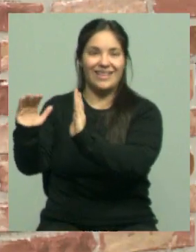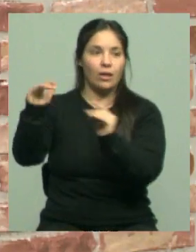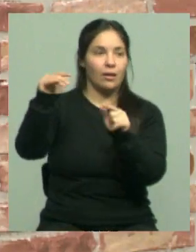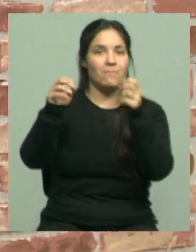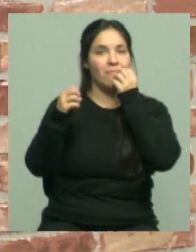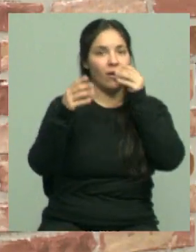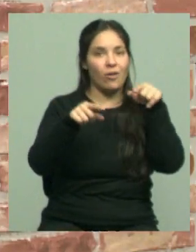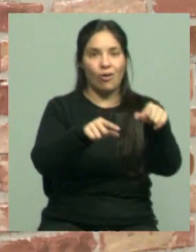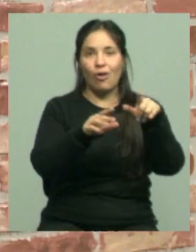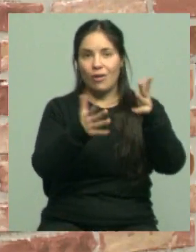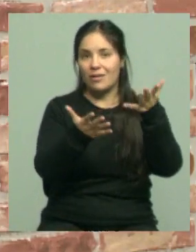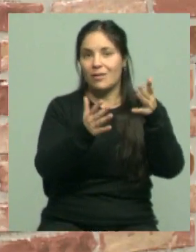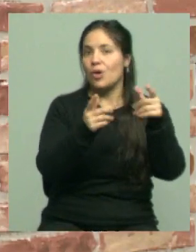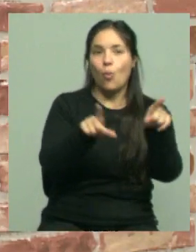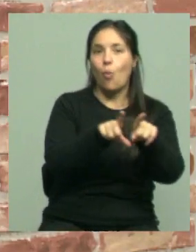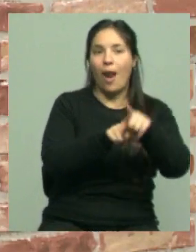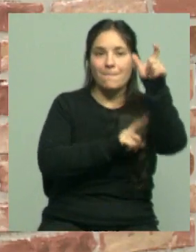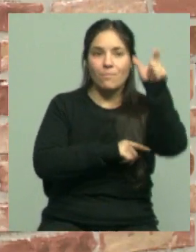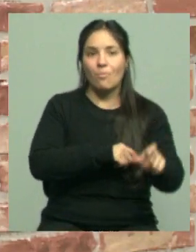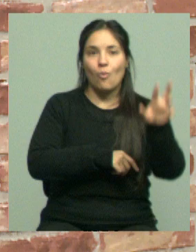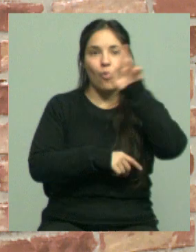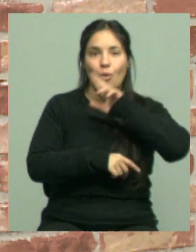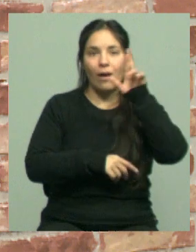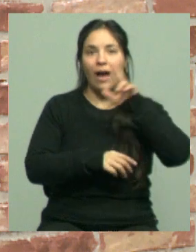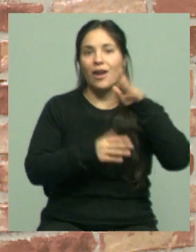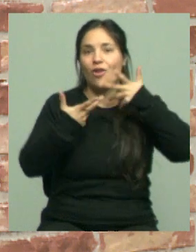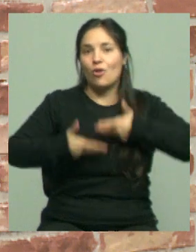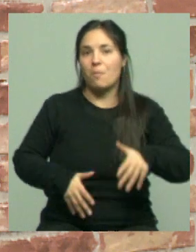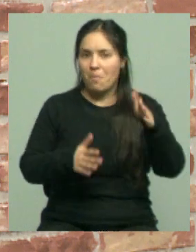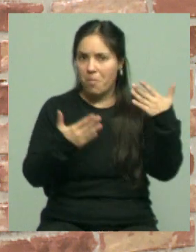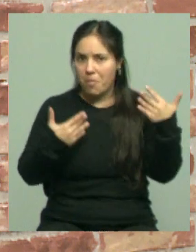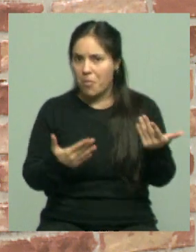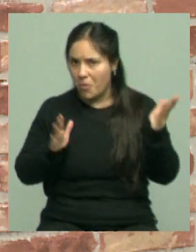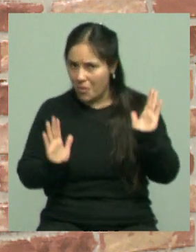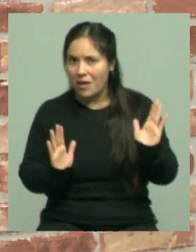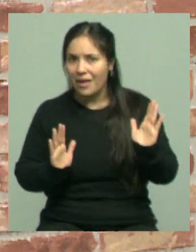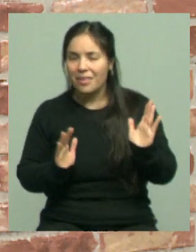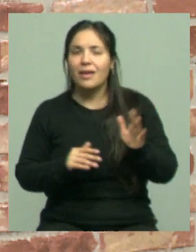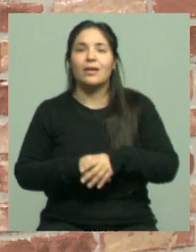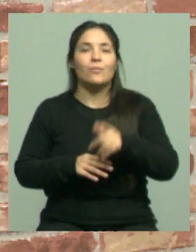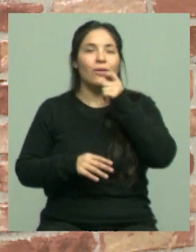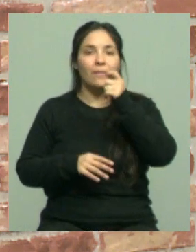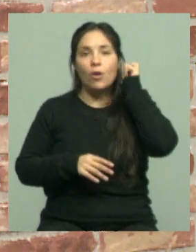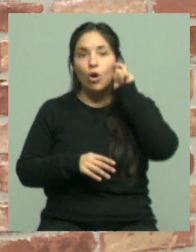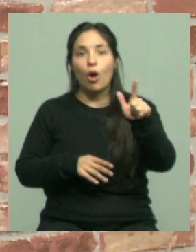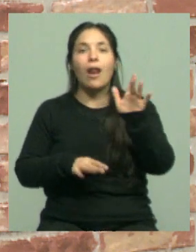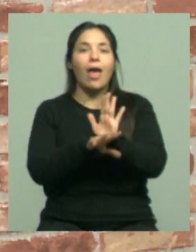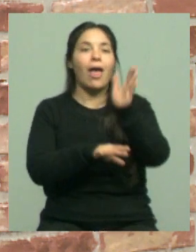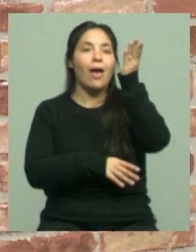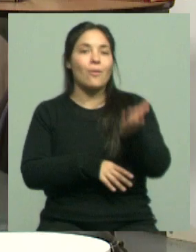tu visión? Digo, además, como estudiante, ¿será posible en estos tiempos donde consumimos tantos que en algún momento se logre algo más